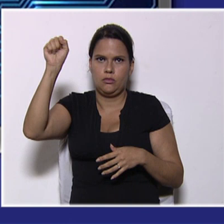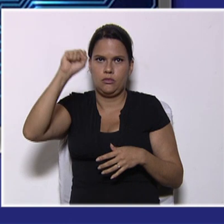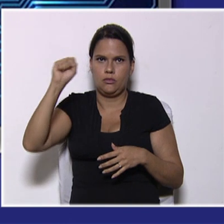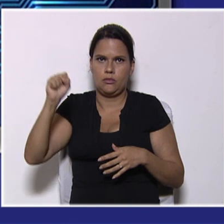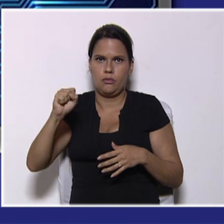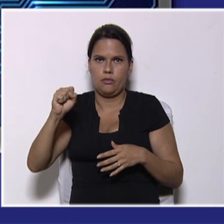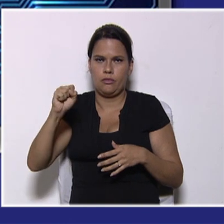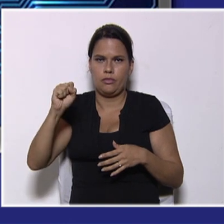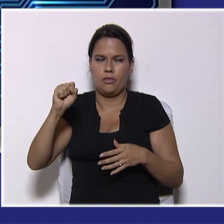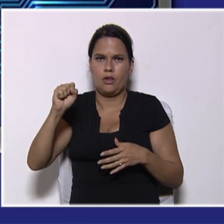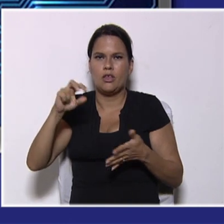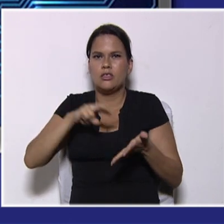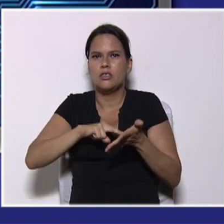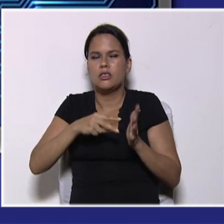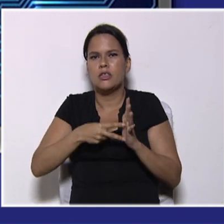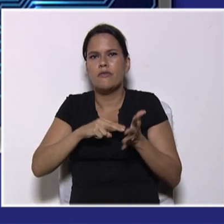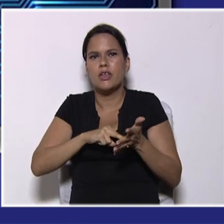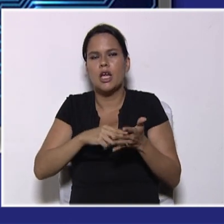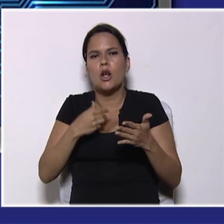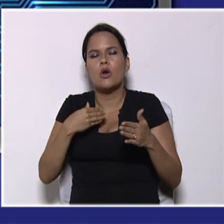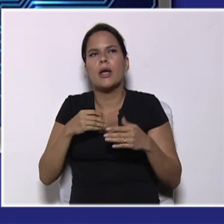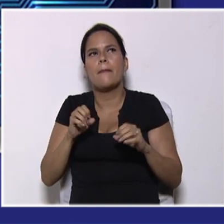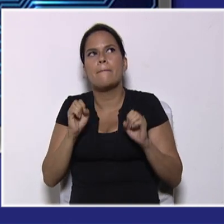como switches eléctricos.